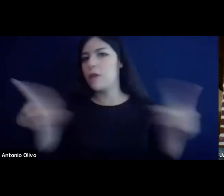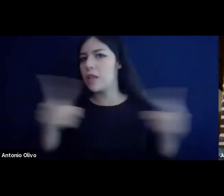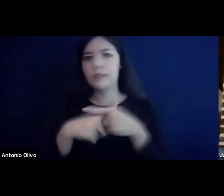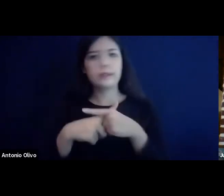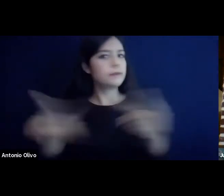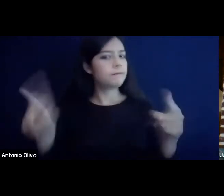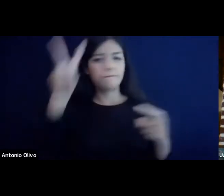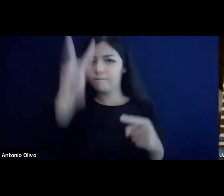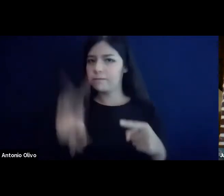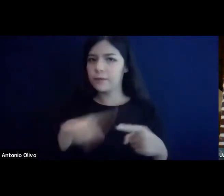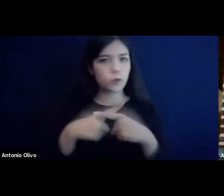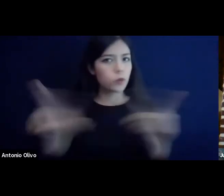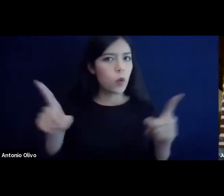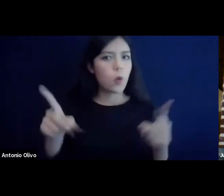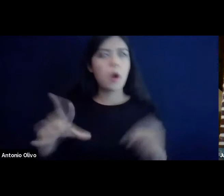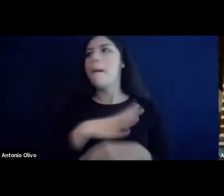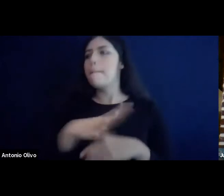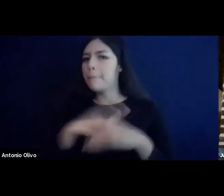accesibles, baños